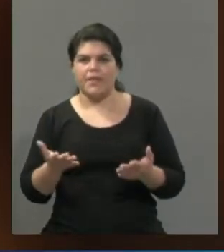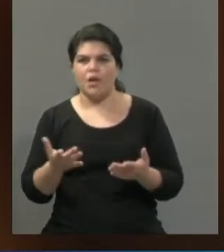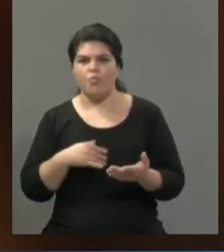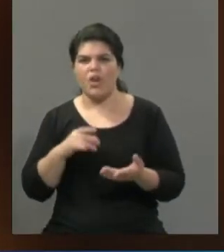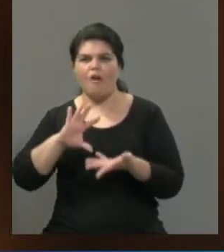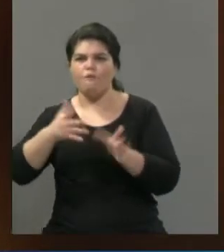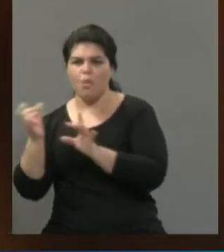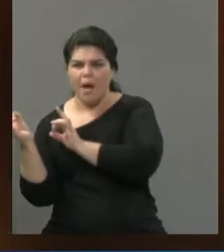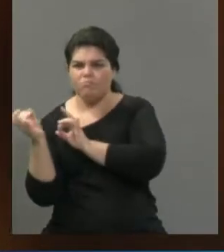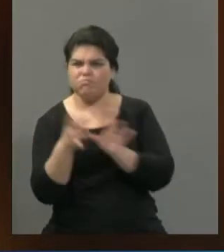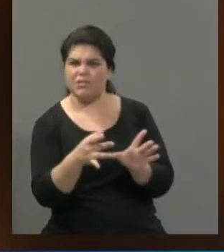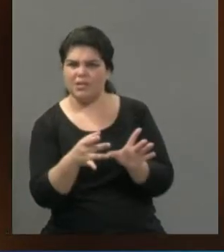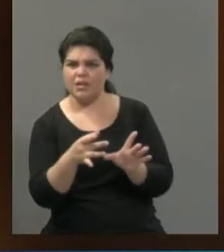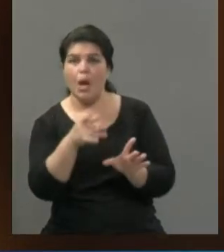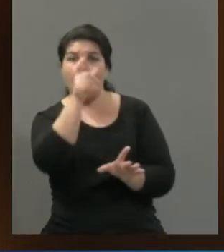ataques a Florencia Peña,